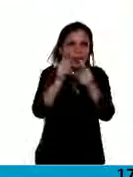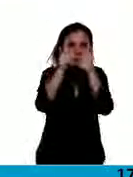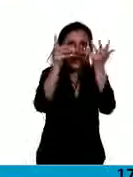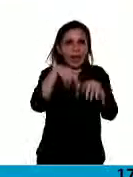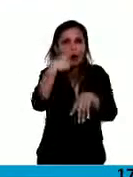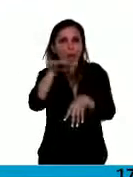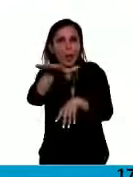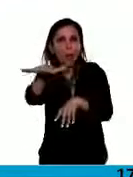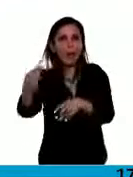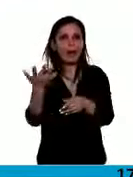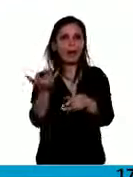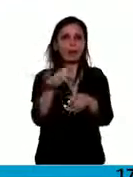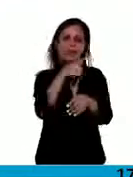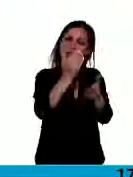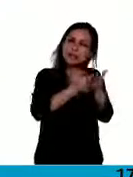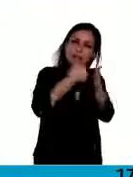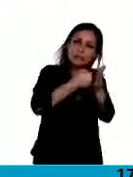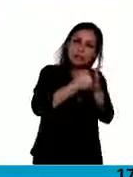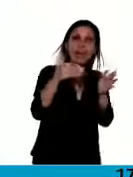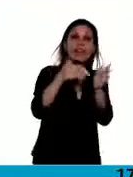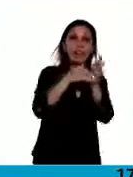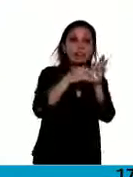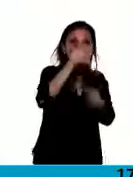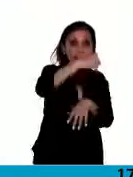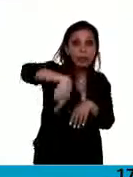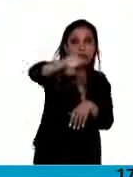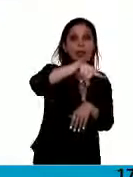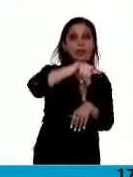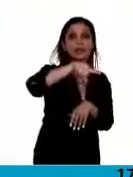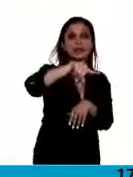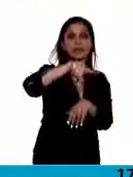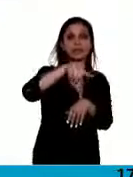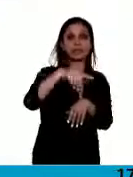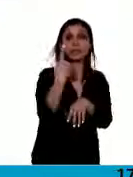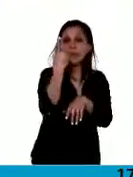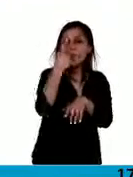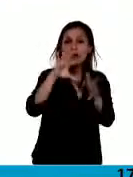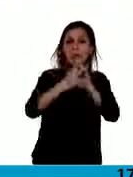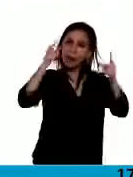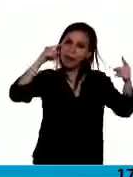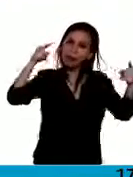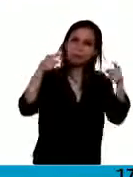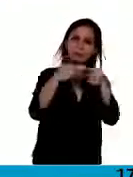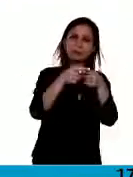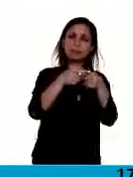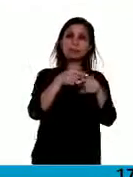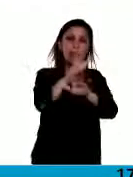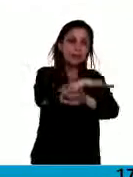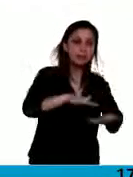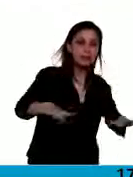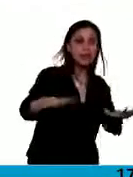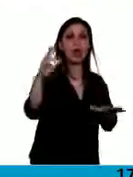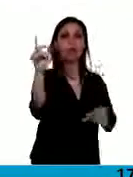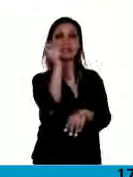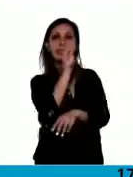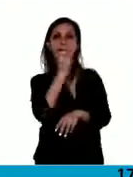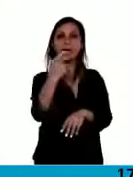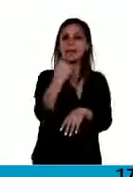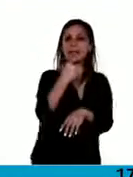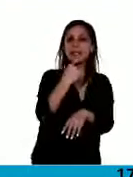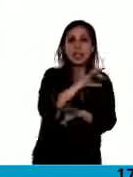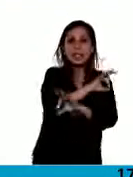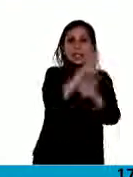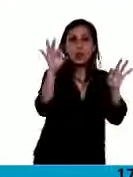de tierra. Depende de ustedes que ni una sola niña, ni un solo niño, ni una sola familia tenga que dormir en